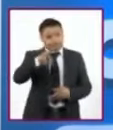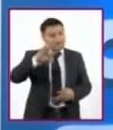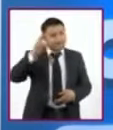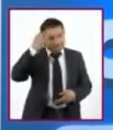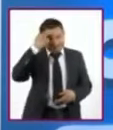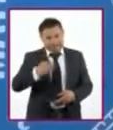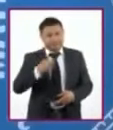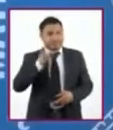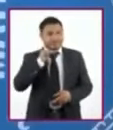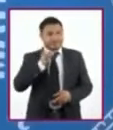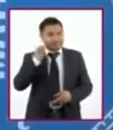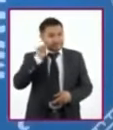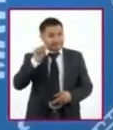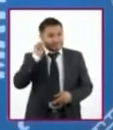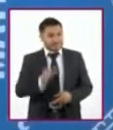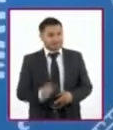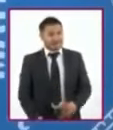tenerlo presente.